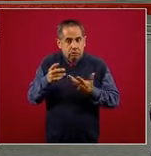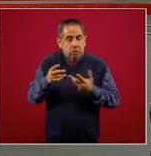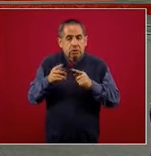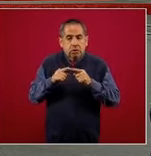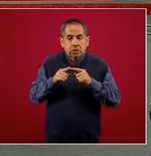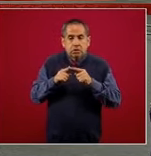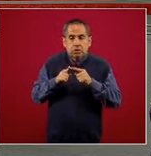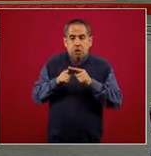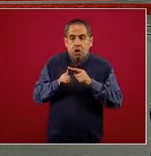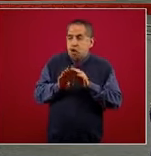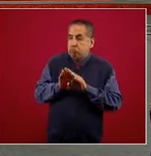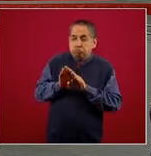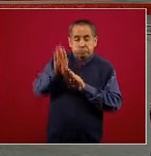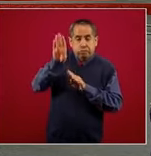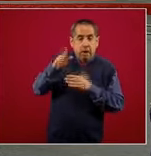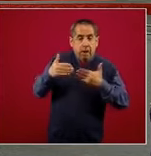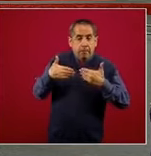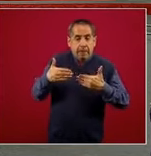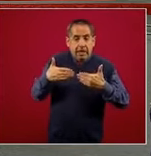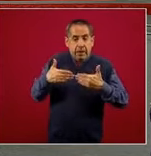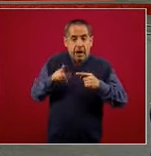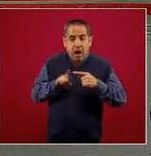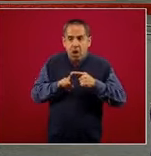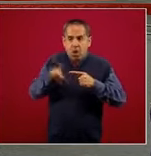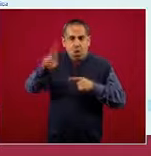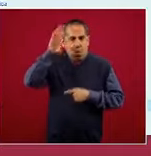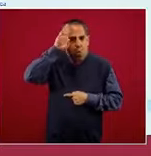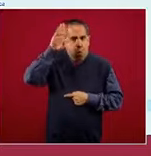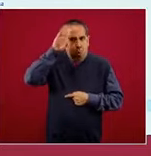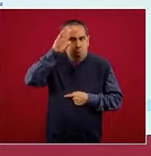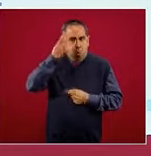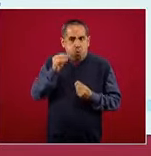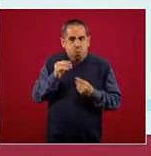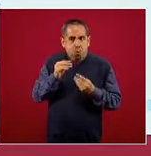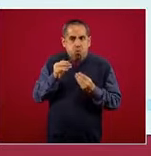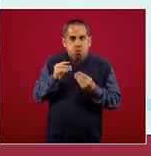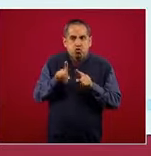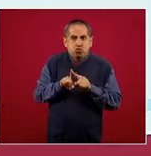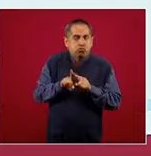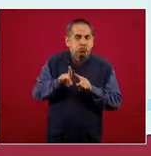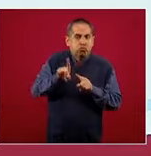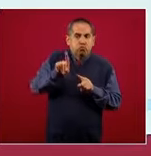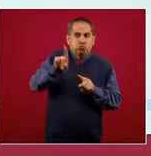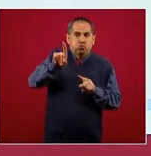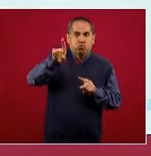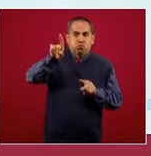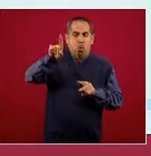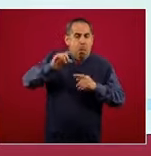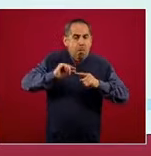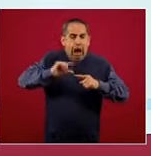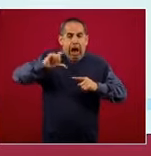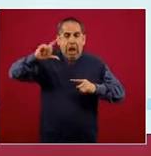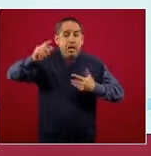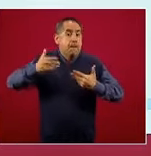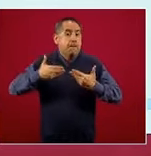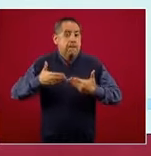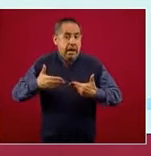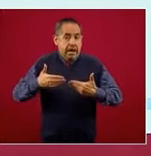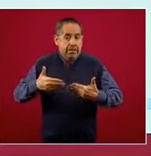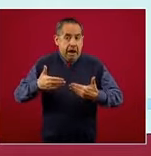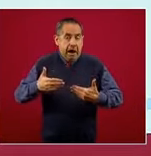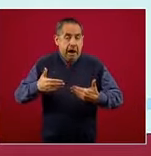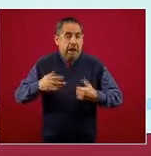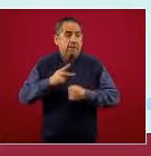curva ascendente y además a una velocidad importante. Tiene una pendiente bastante pronunciada